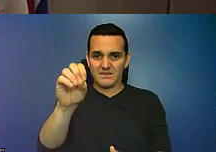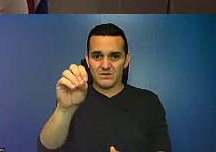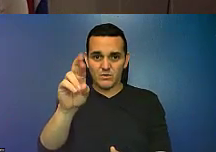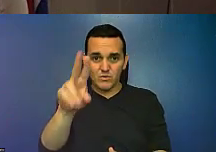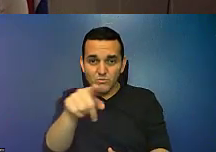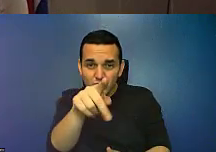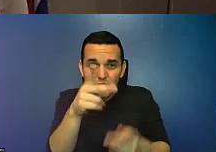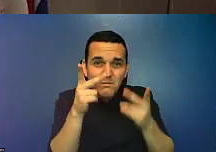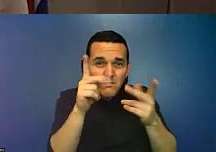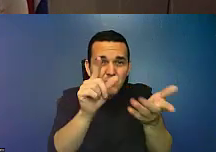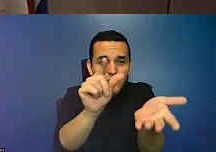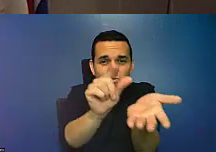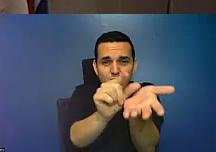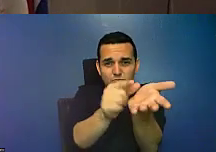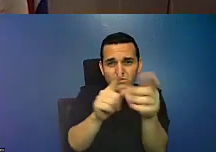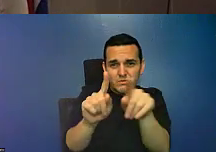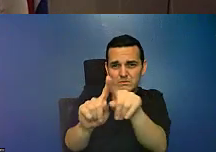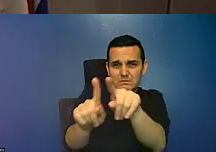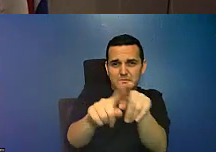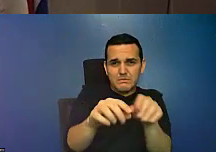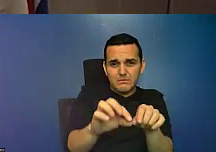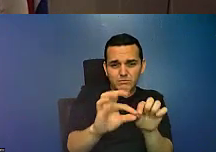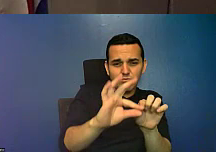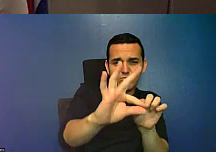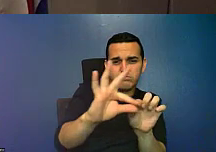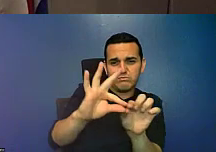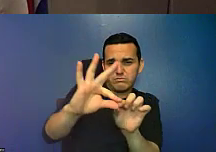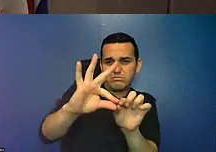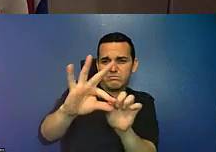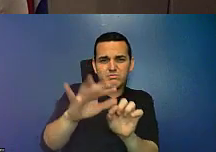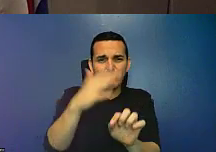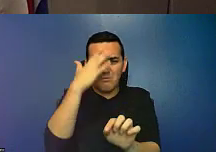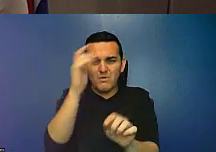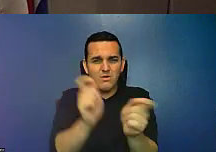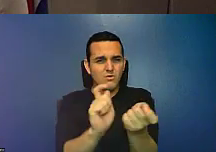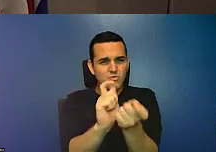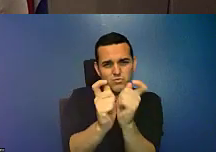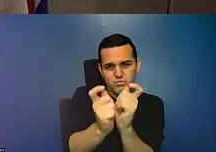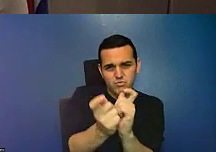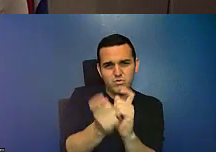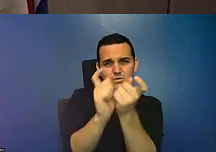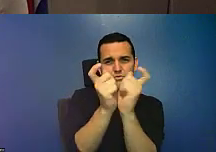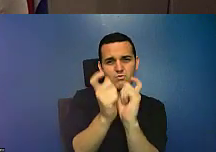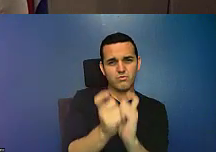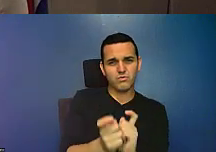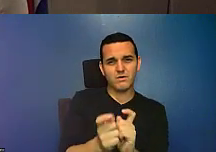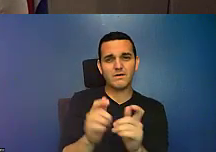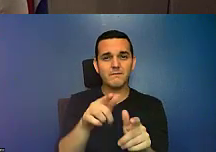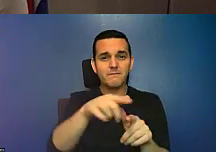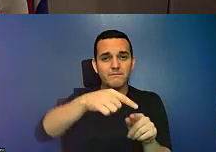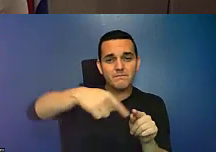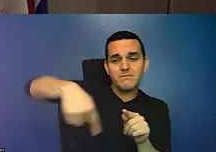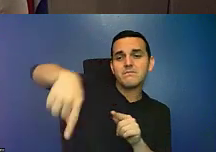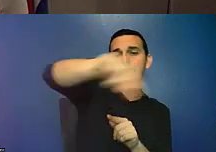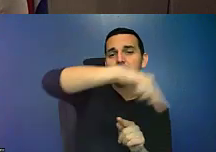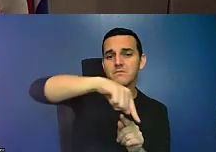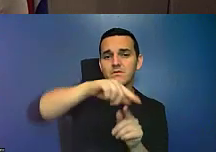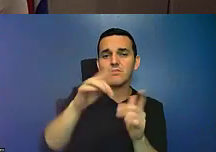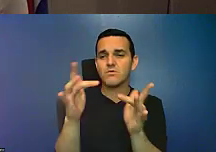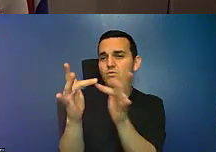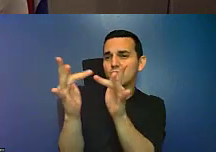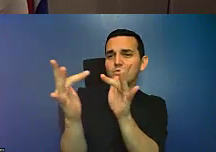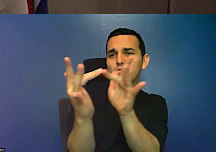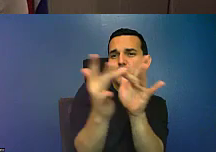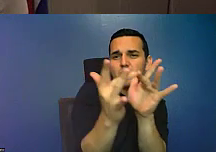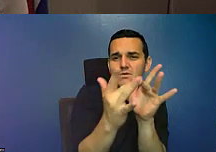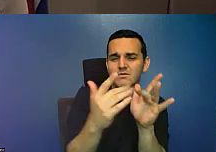tienen diferentes configuraciones. Todo tiene su razón de ser. Las áreas de contacto permiten identificar si se ejerce una